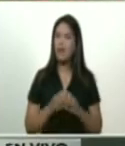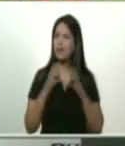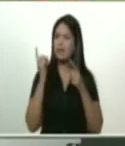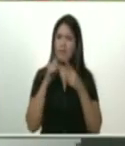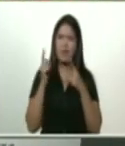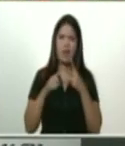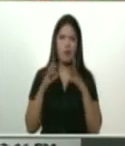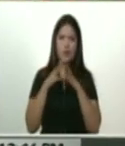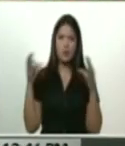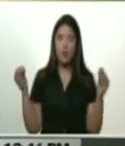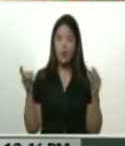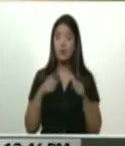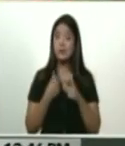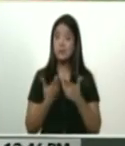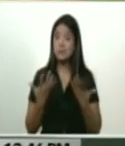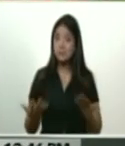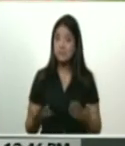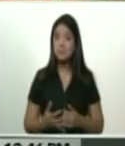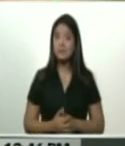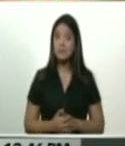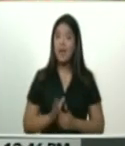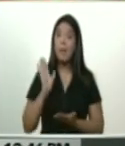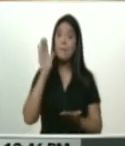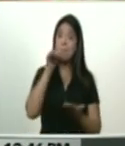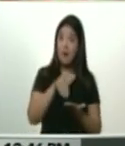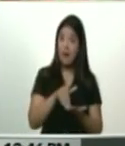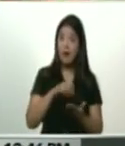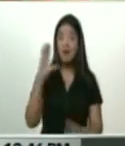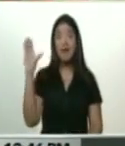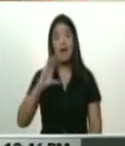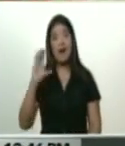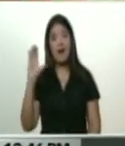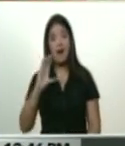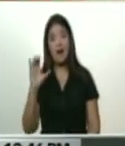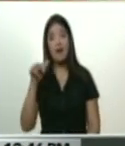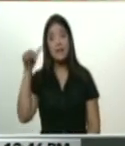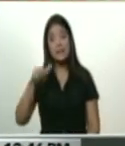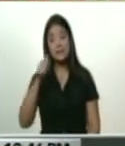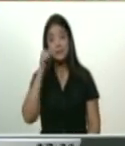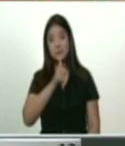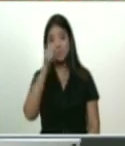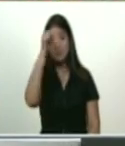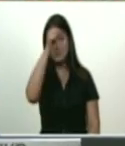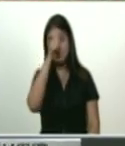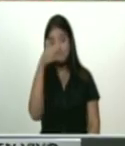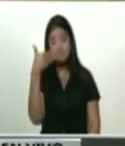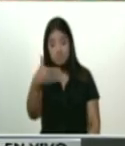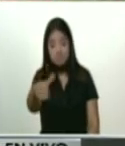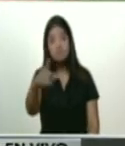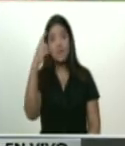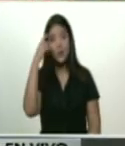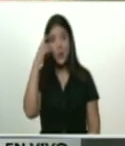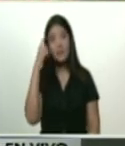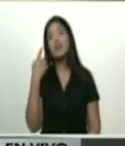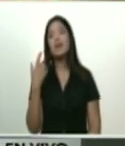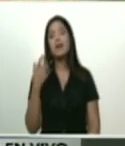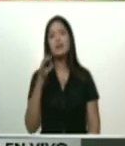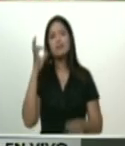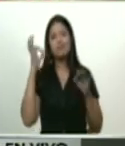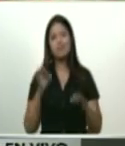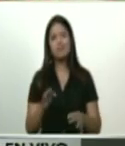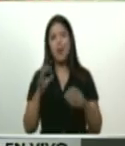tipo. Por eso es que tanto Maracay como Caracas, este fin de semana o estos próximos días, serán